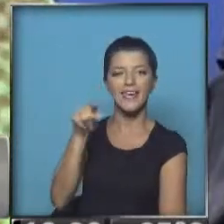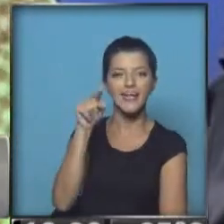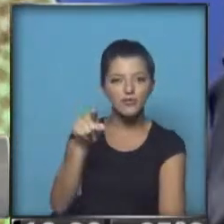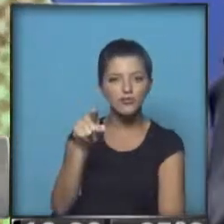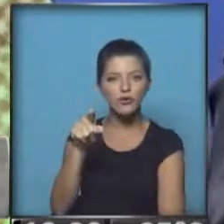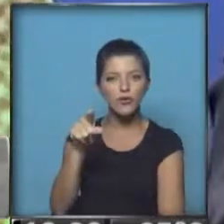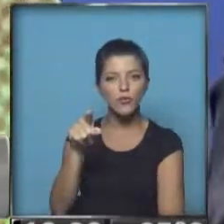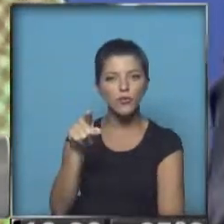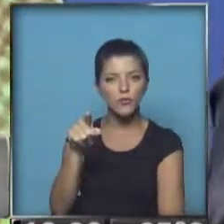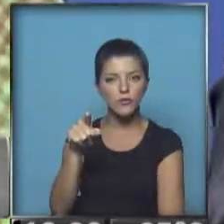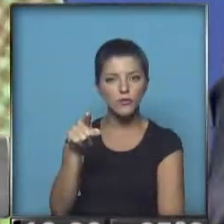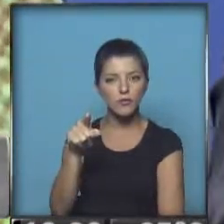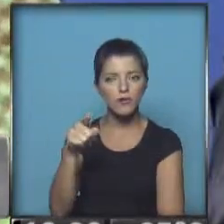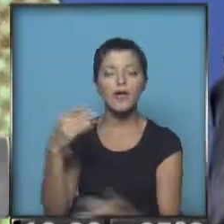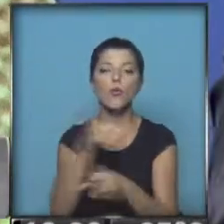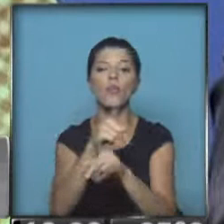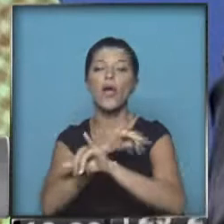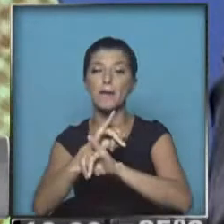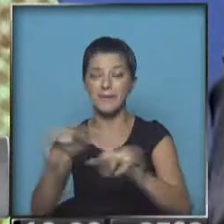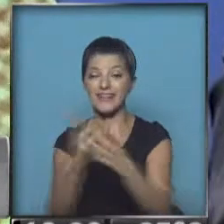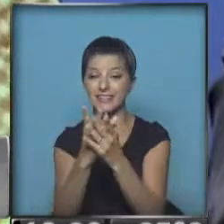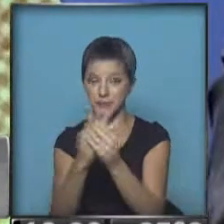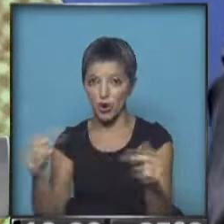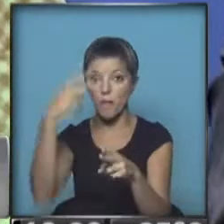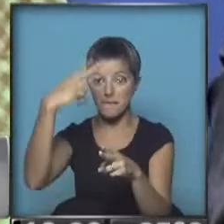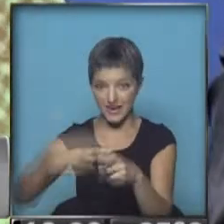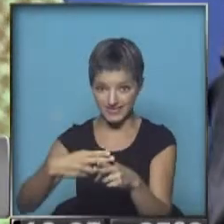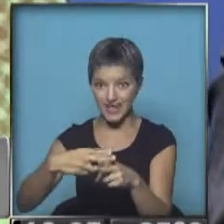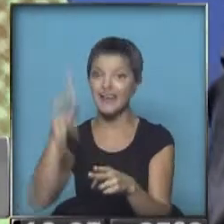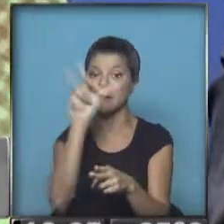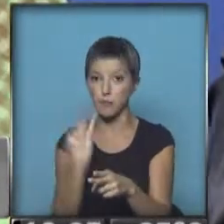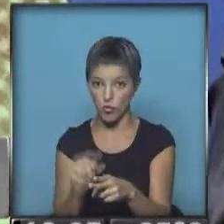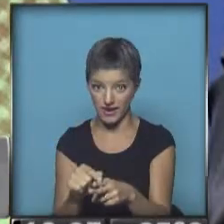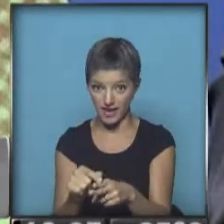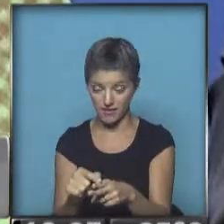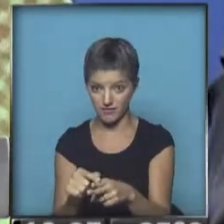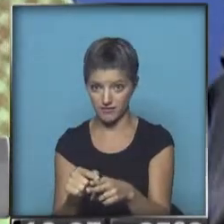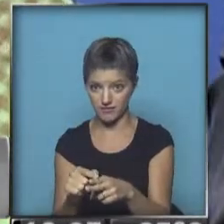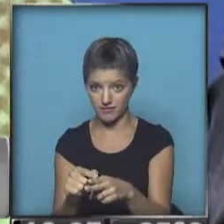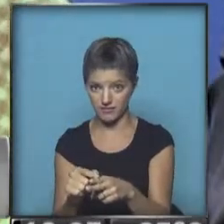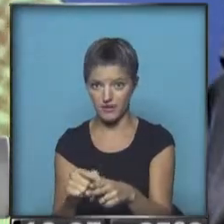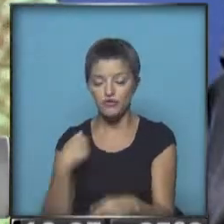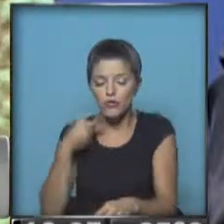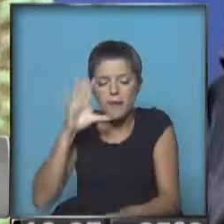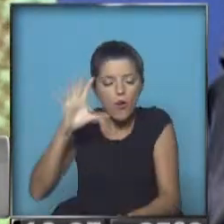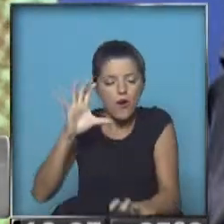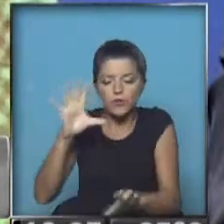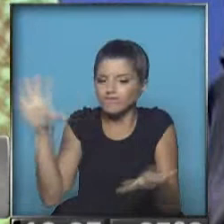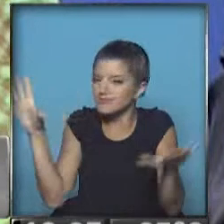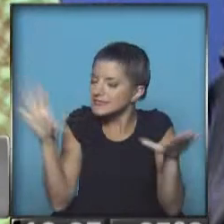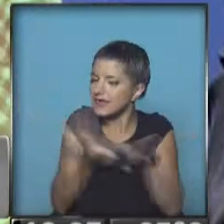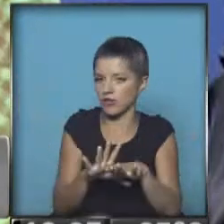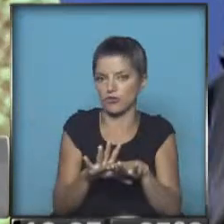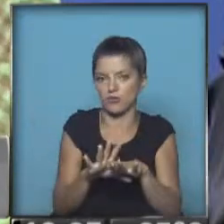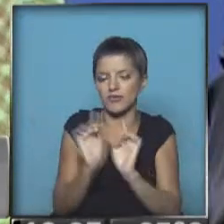eso es en el lanzamiento, en el cierre de campaña, en la Plaza de la República. Yo me acuerdo tan bien